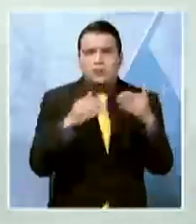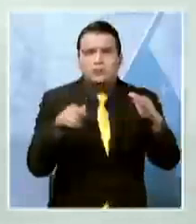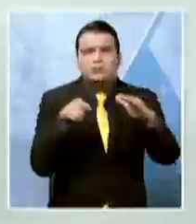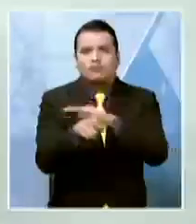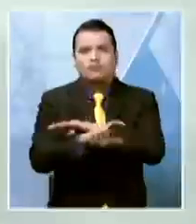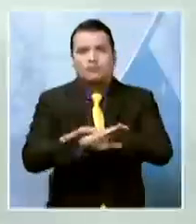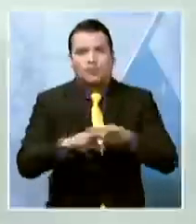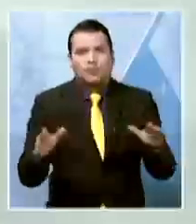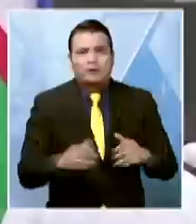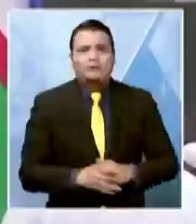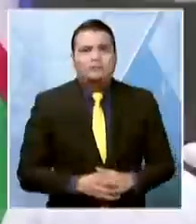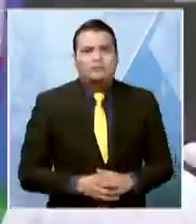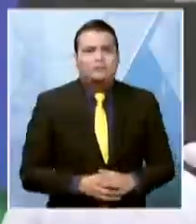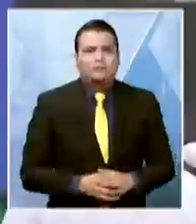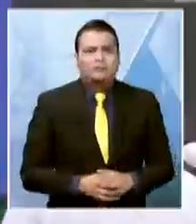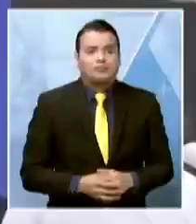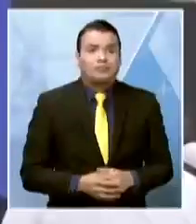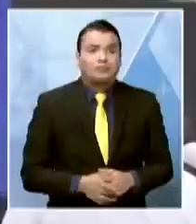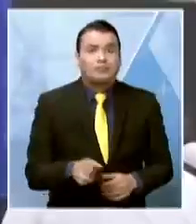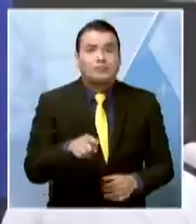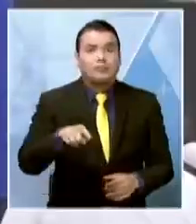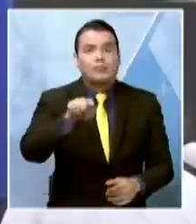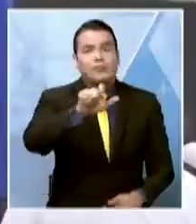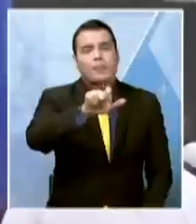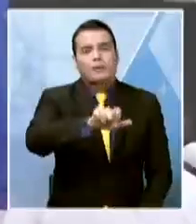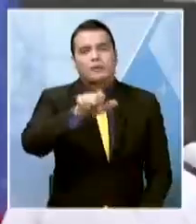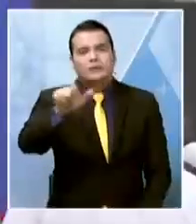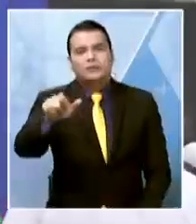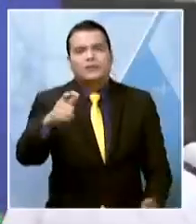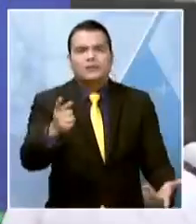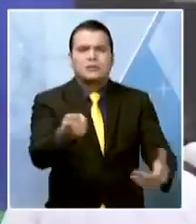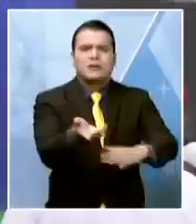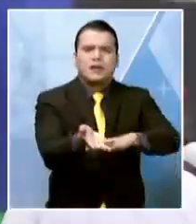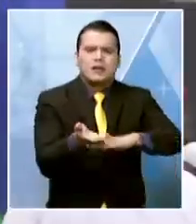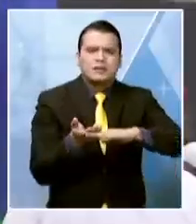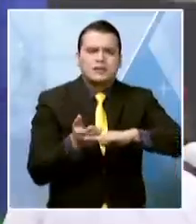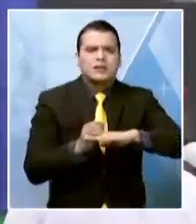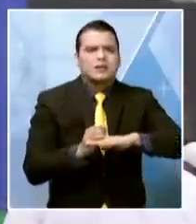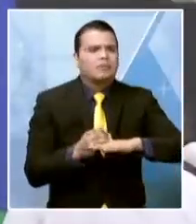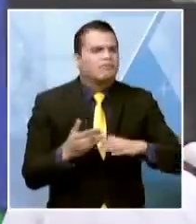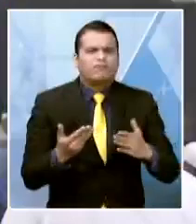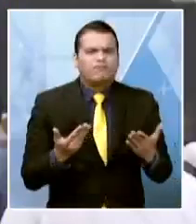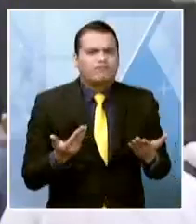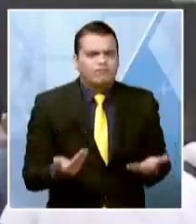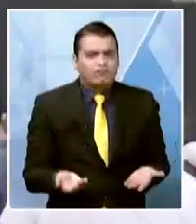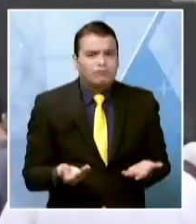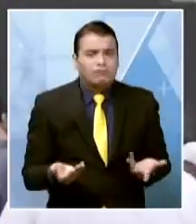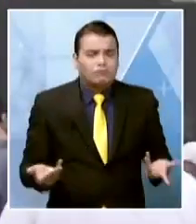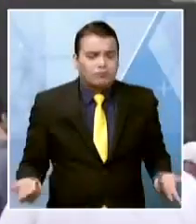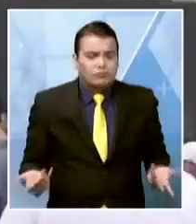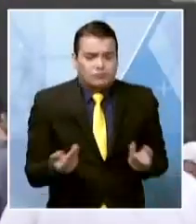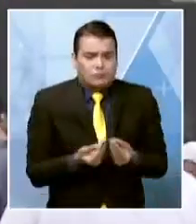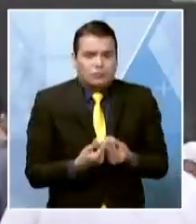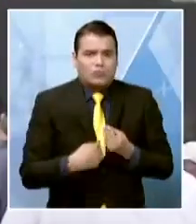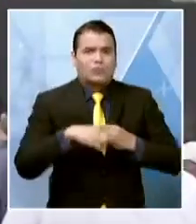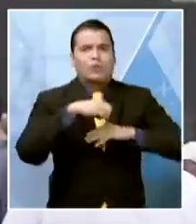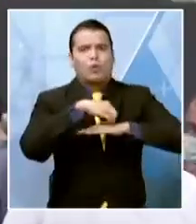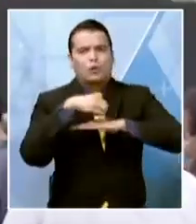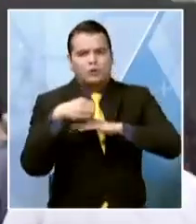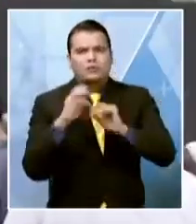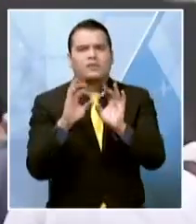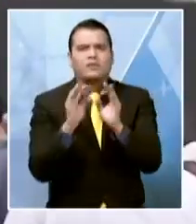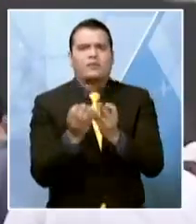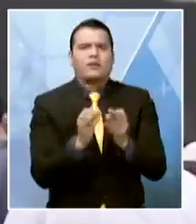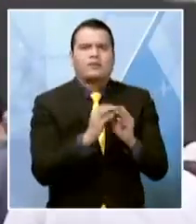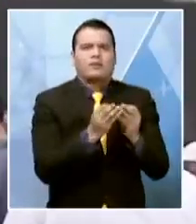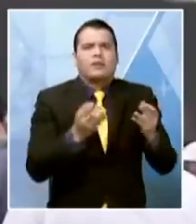haga justicia. Las exigencias pacíficas, organizadas que están llevando a cabo estas organizaciones,